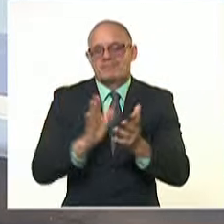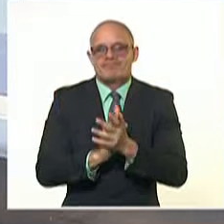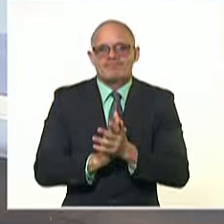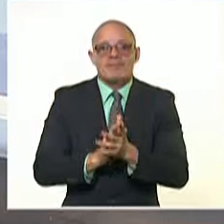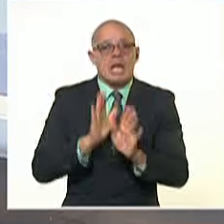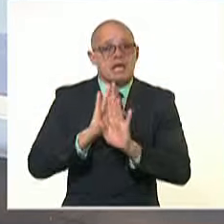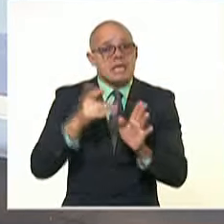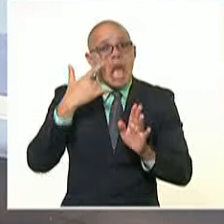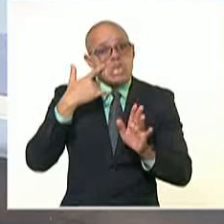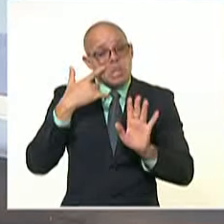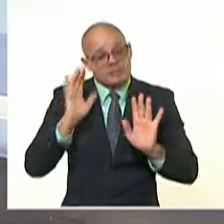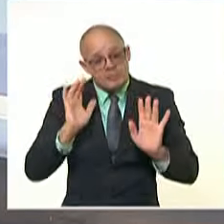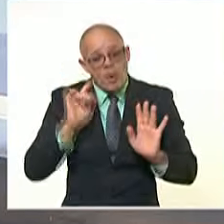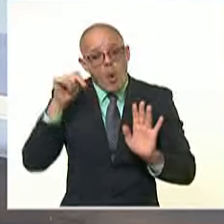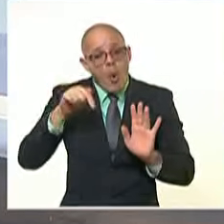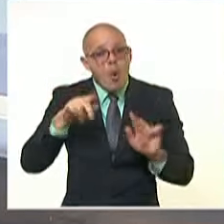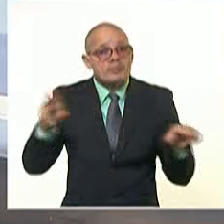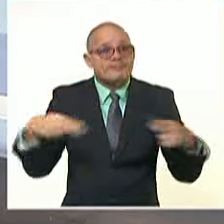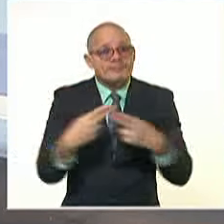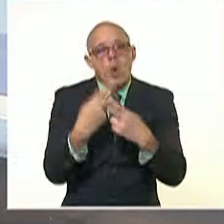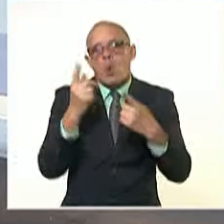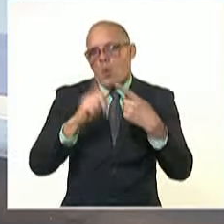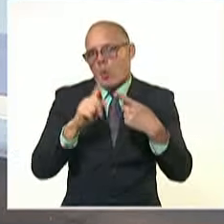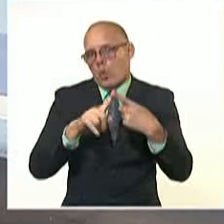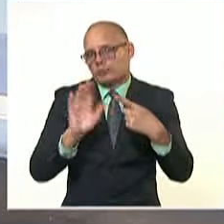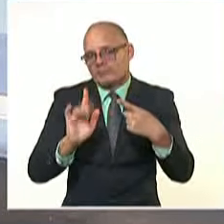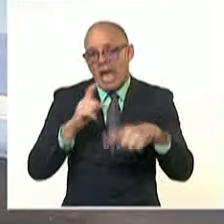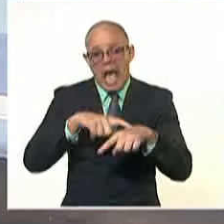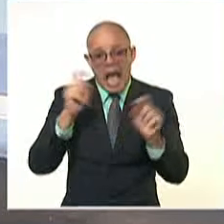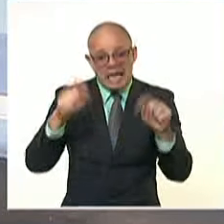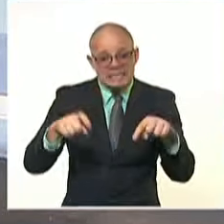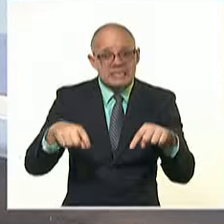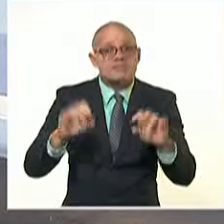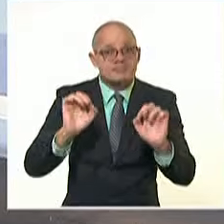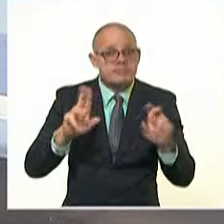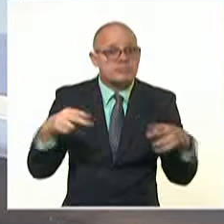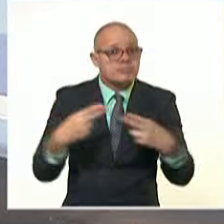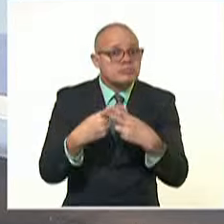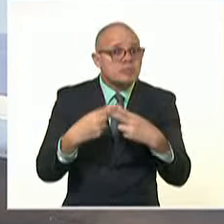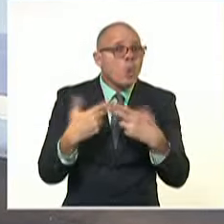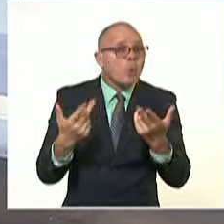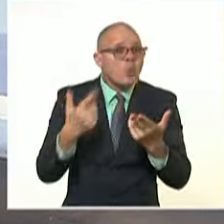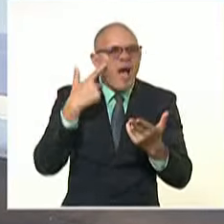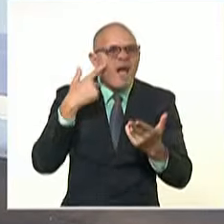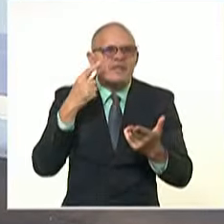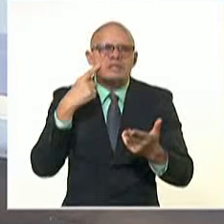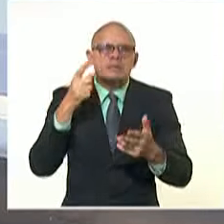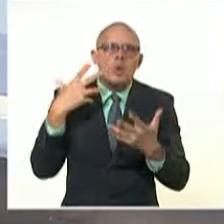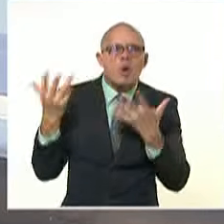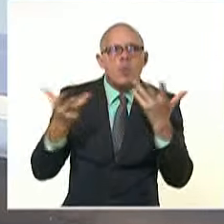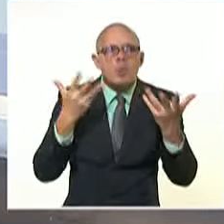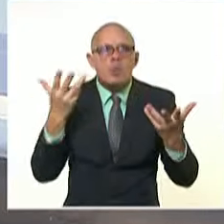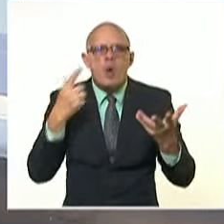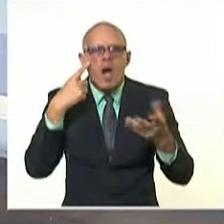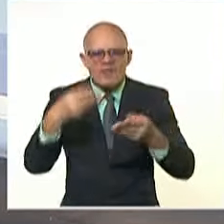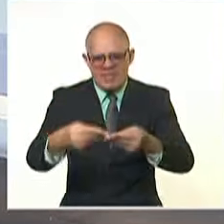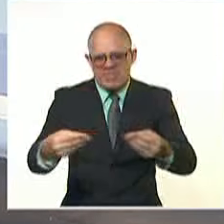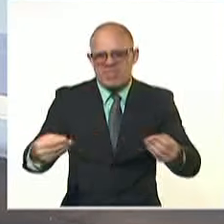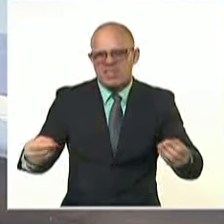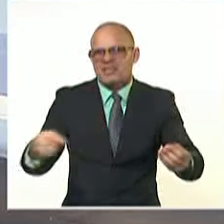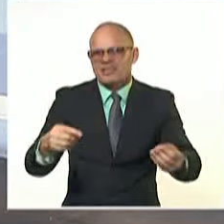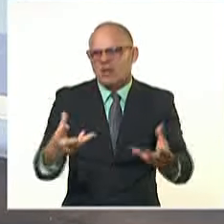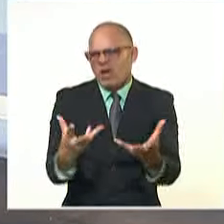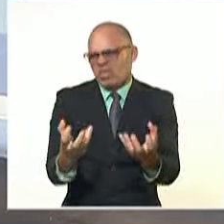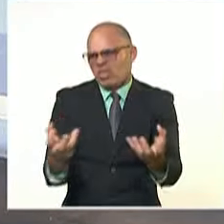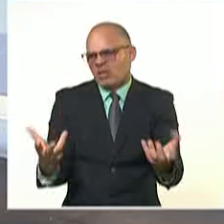intentará efectuar solo un partido. Actualmente se está haciendo a esta hora una evaluación de las condiciones del terreno de juego, por lo que todavía